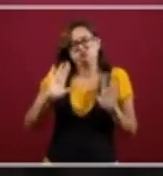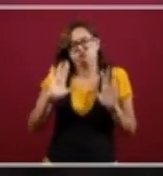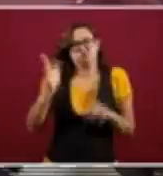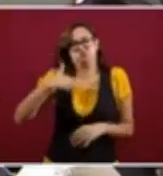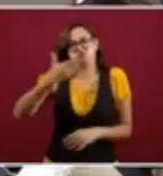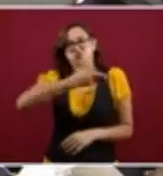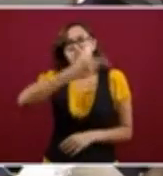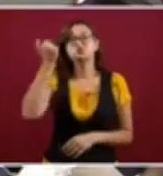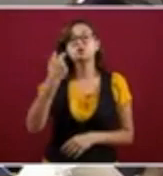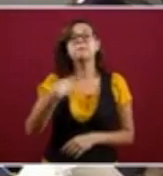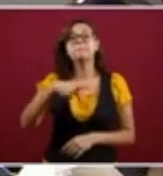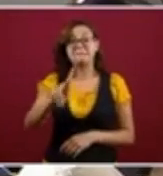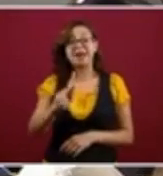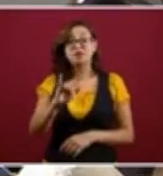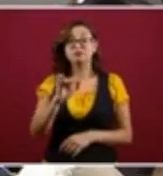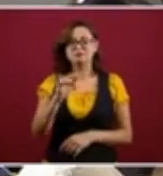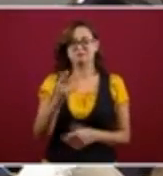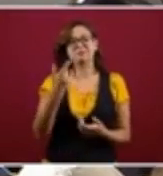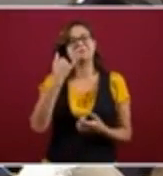hacerlo público,